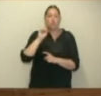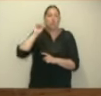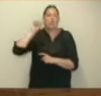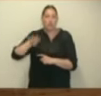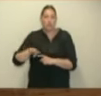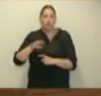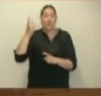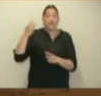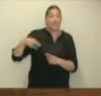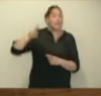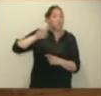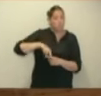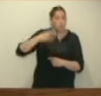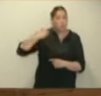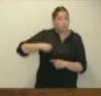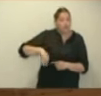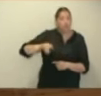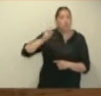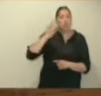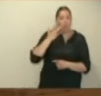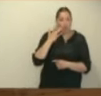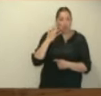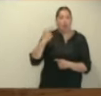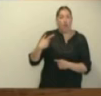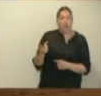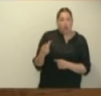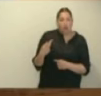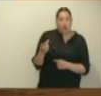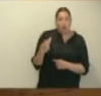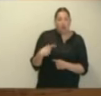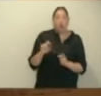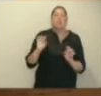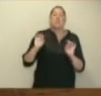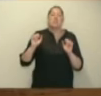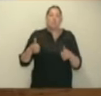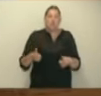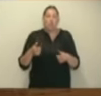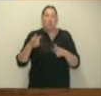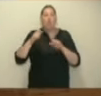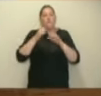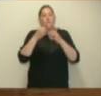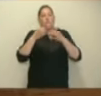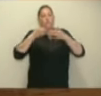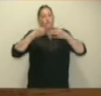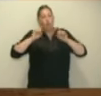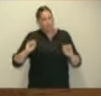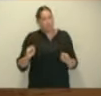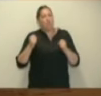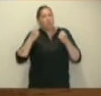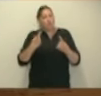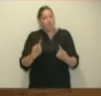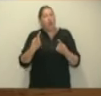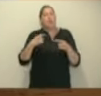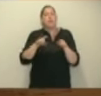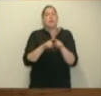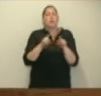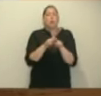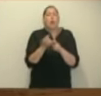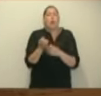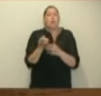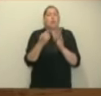22 de mayo del 2014, el inicio formal del susodicho procedimiento de elaboración de una disposición de carácter